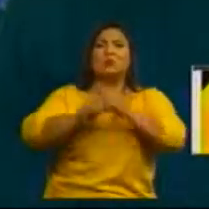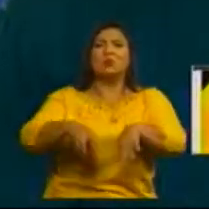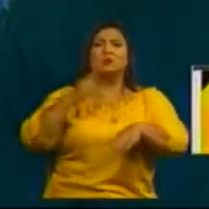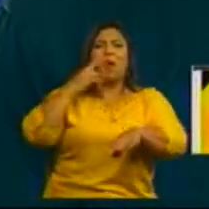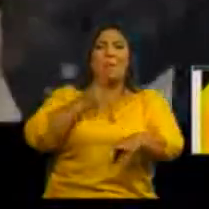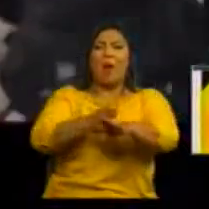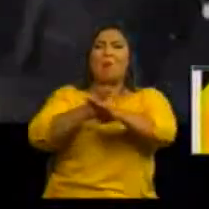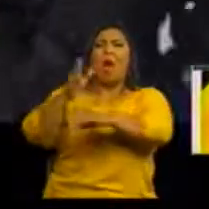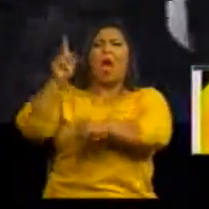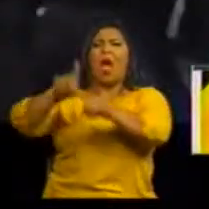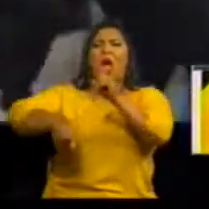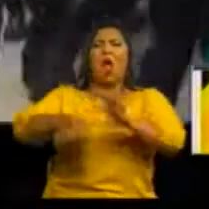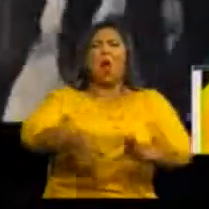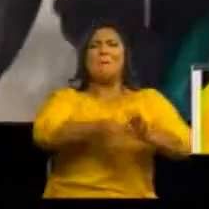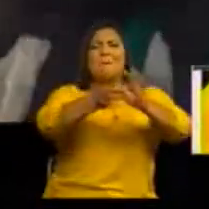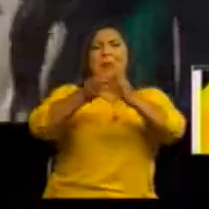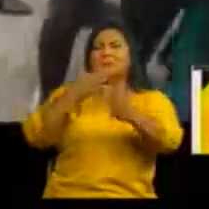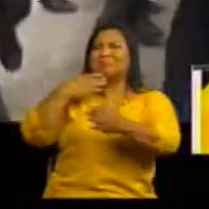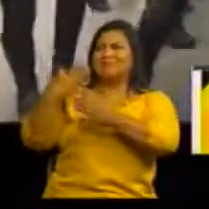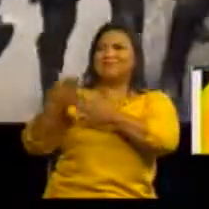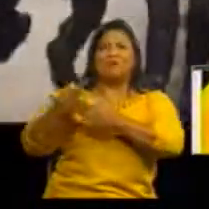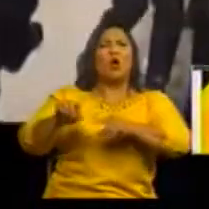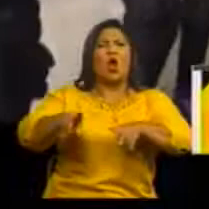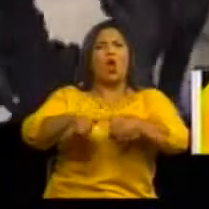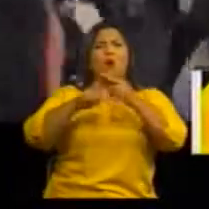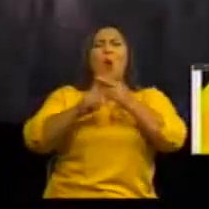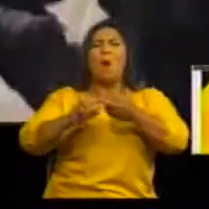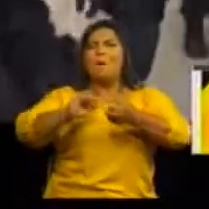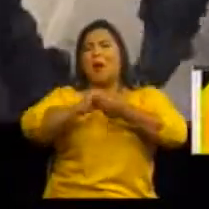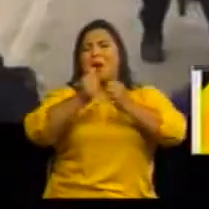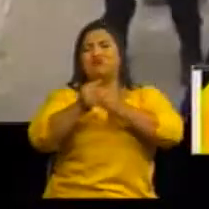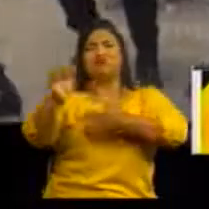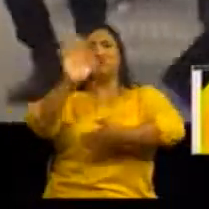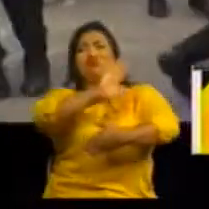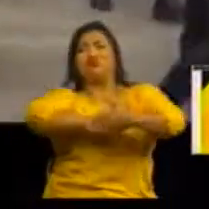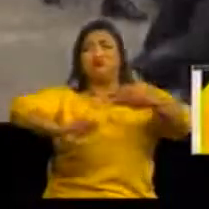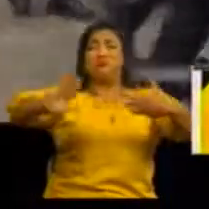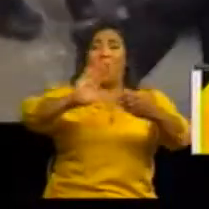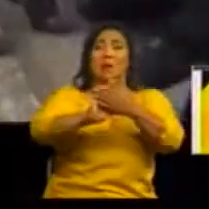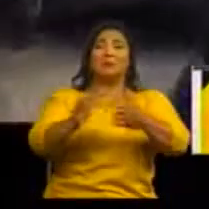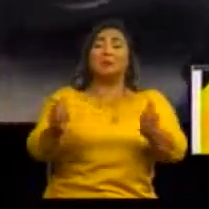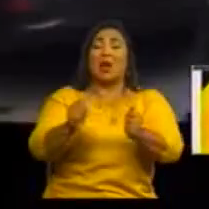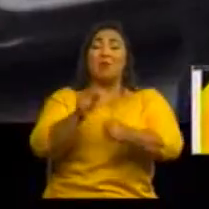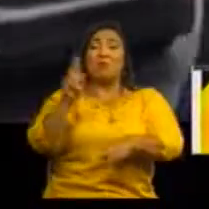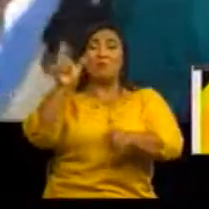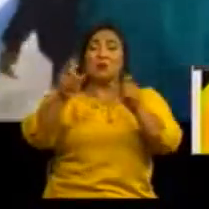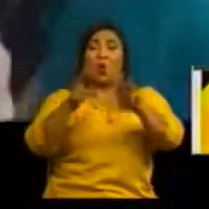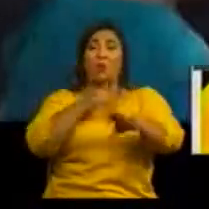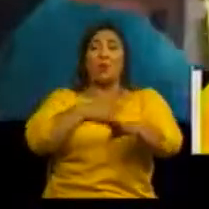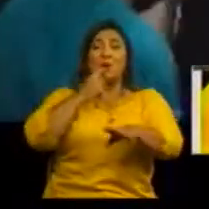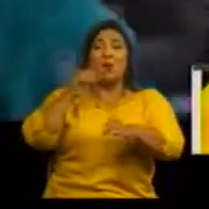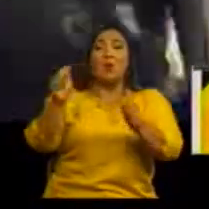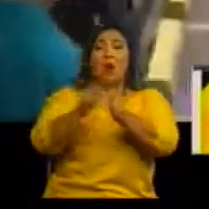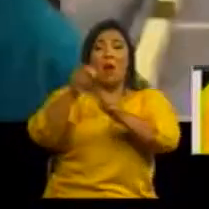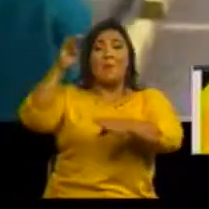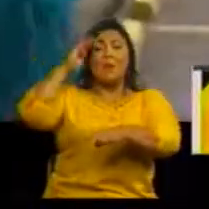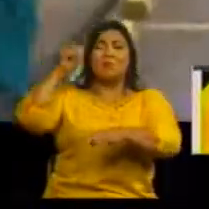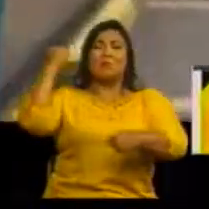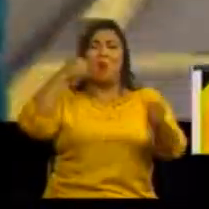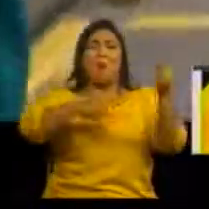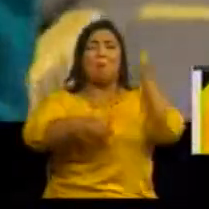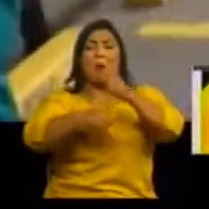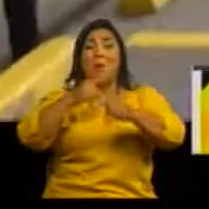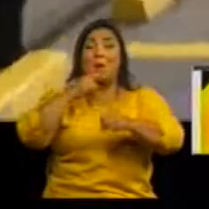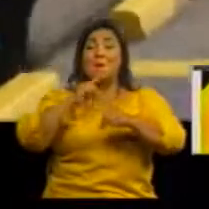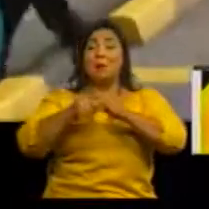a los compañeros. Y así se originó toda una batalla entre estudiantes universitarios y policías. Mientras los golpes iban y venían y ya en la